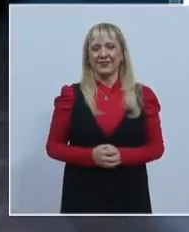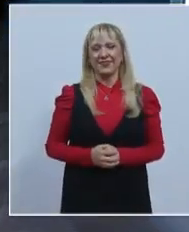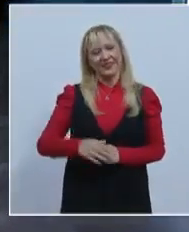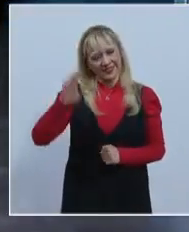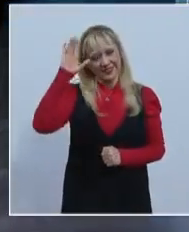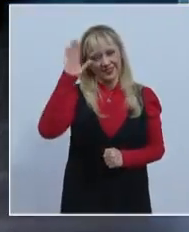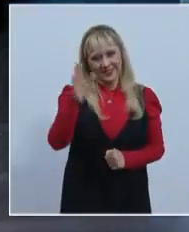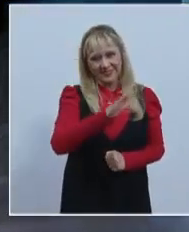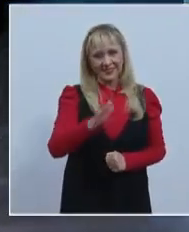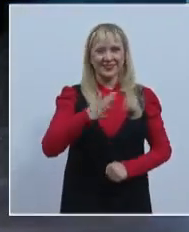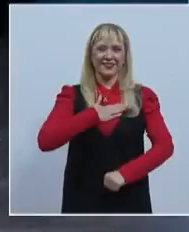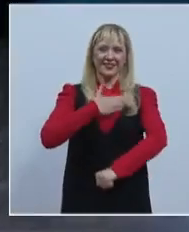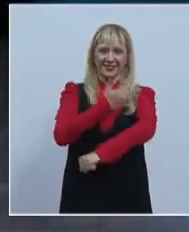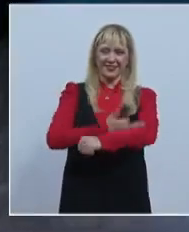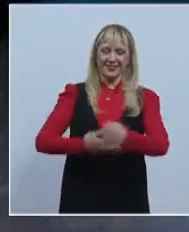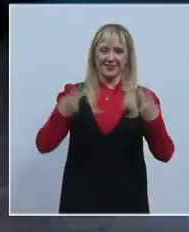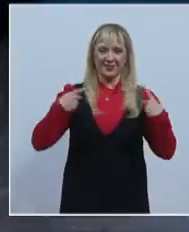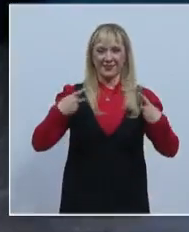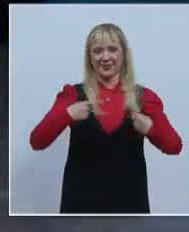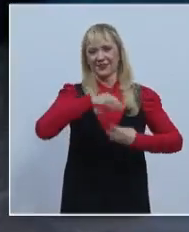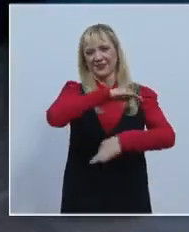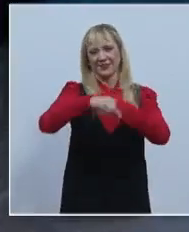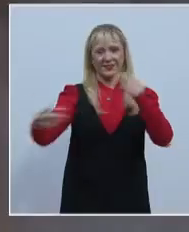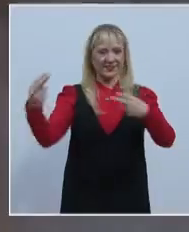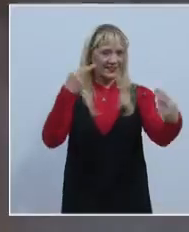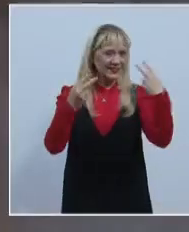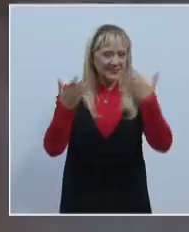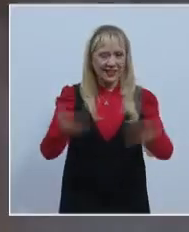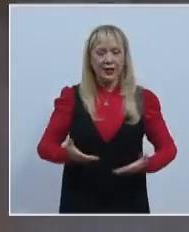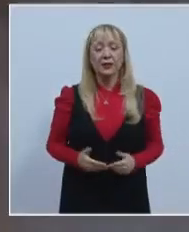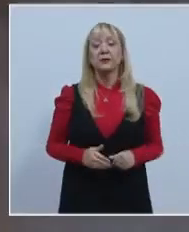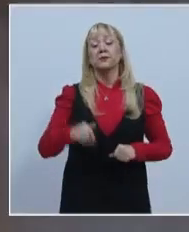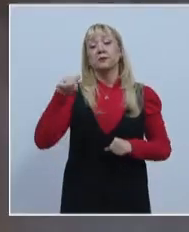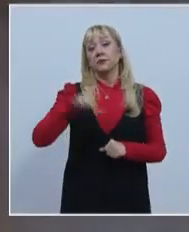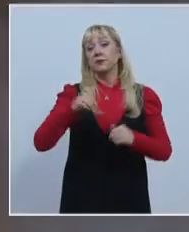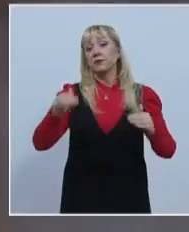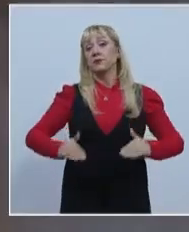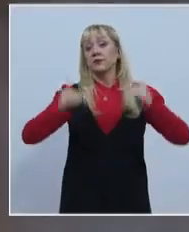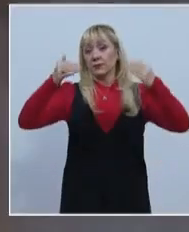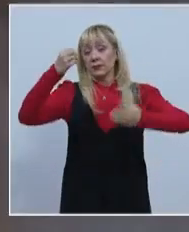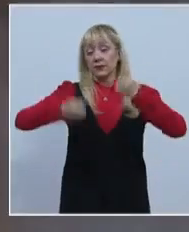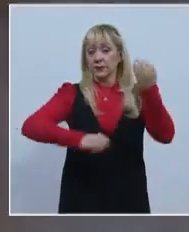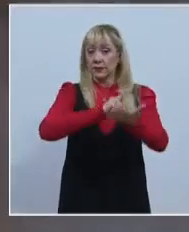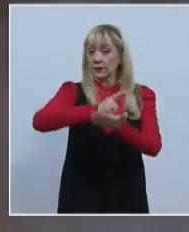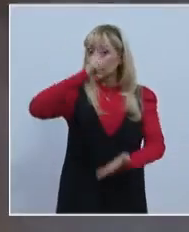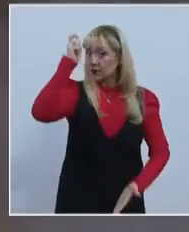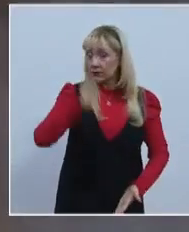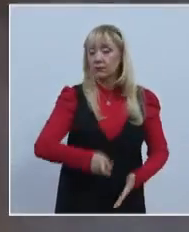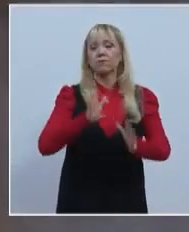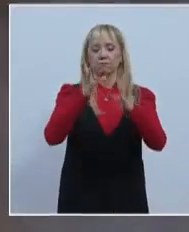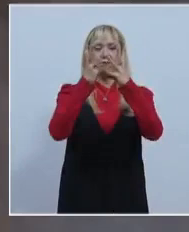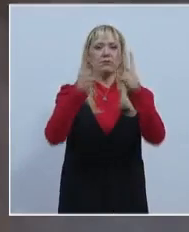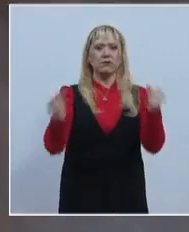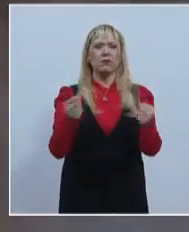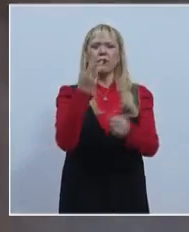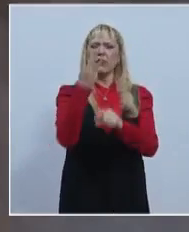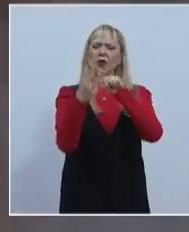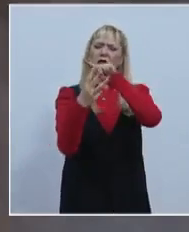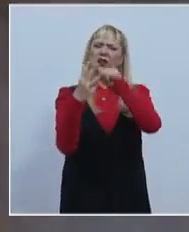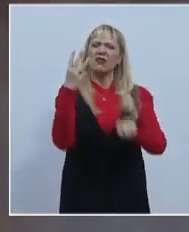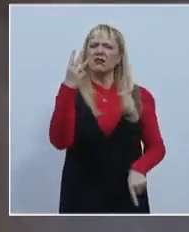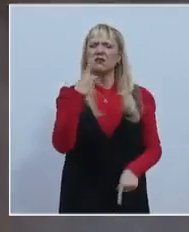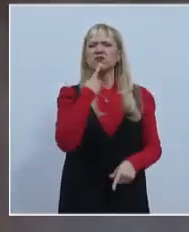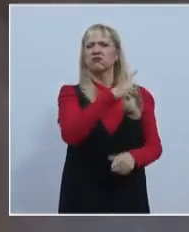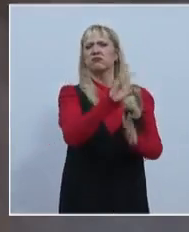¿Qué tal? Muy buenas tardes a todas las personas que siguen esta transmisión. El Pleno de la Suprema Corte de Justicia resolvió 3 acciones